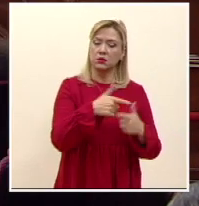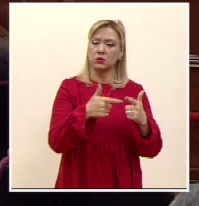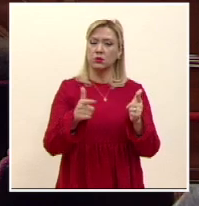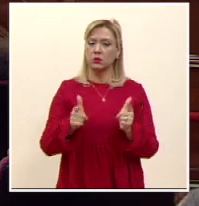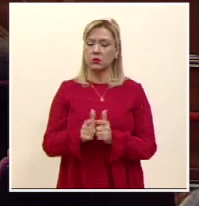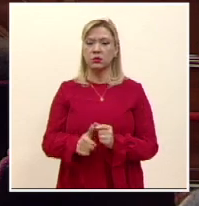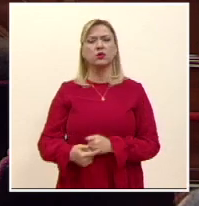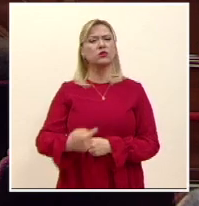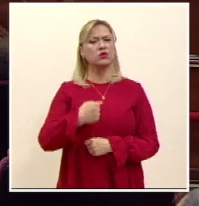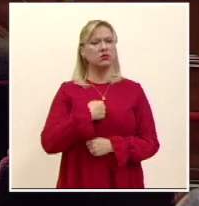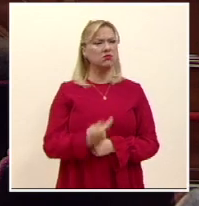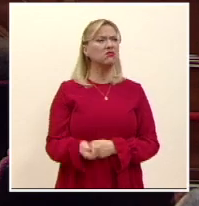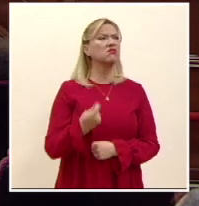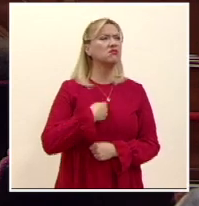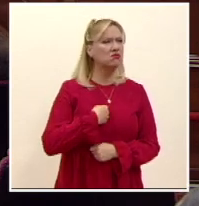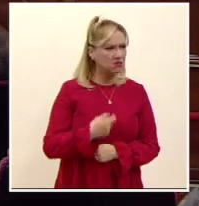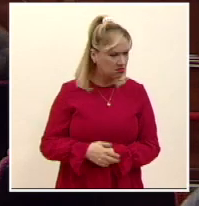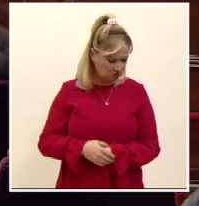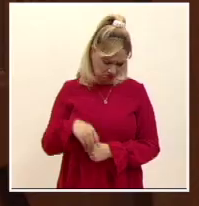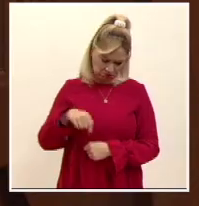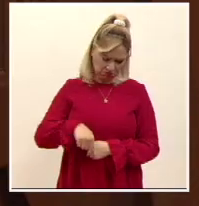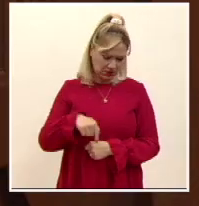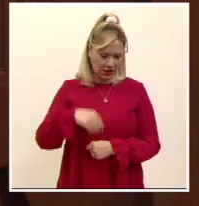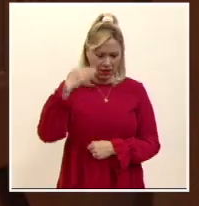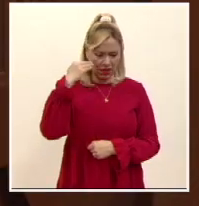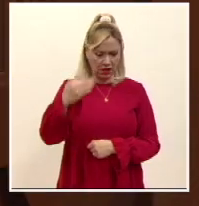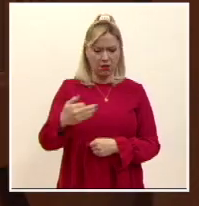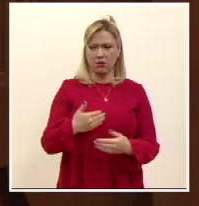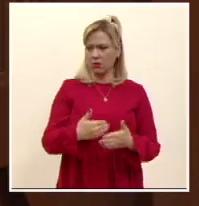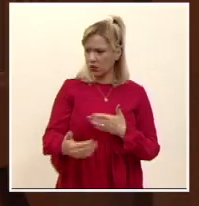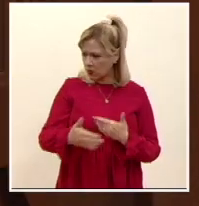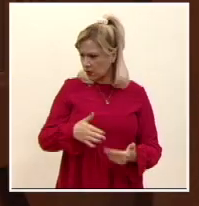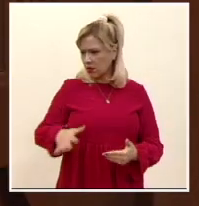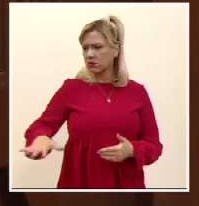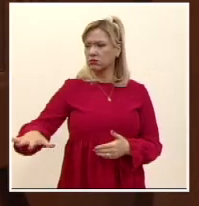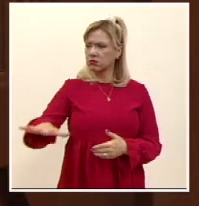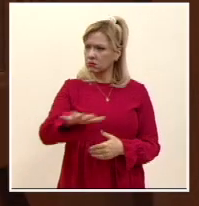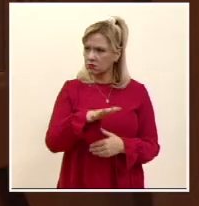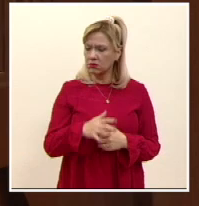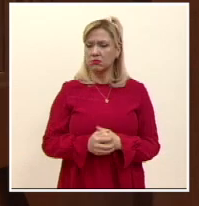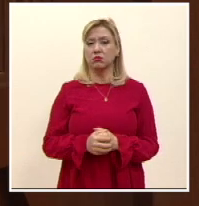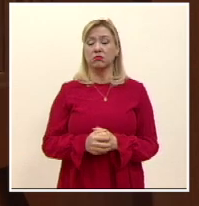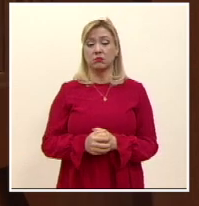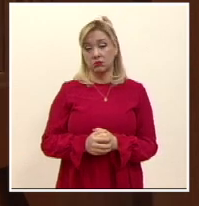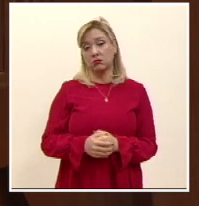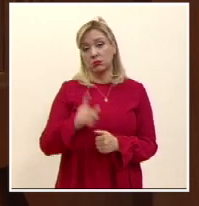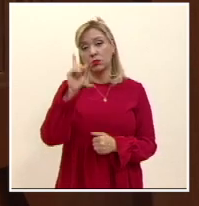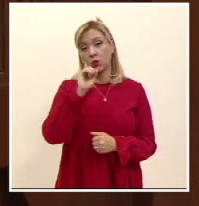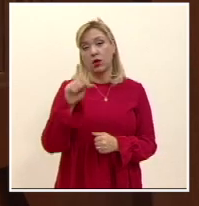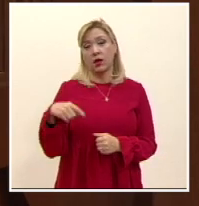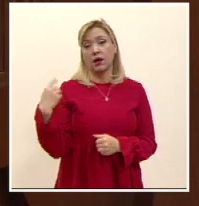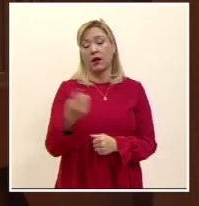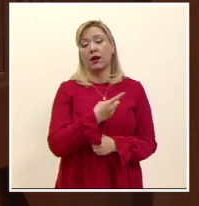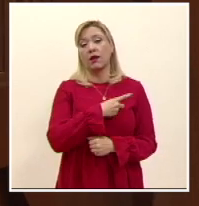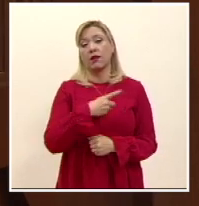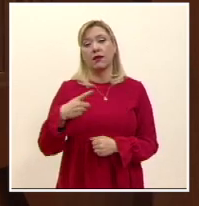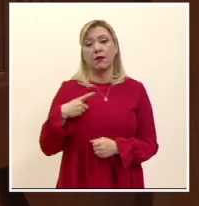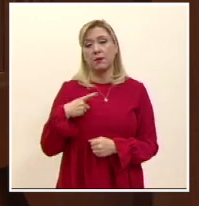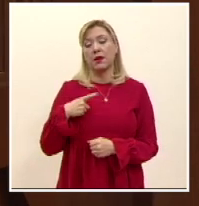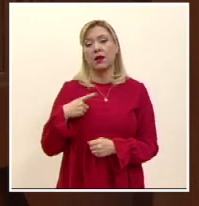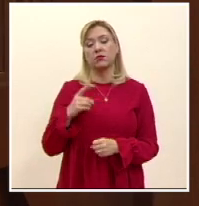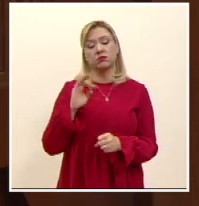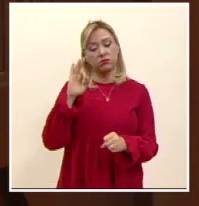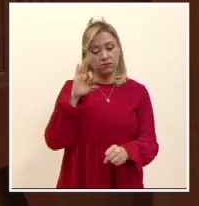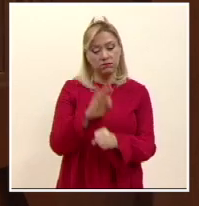producto también de esta época, de nuestra época, que exige a las mujeres perseguir y